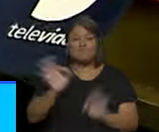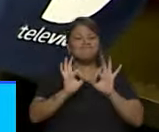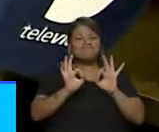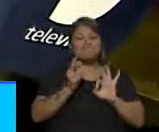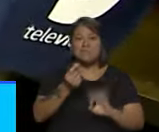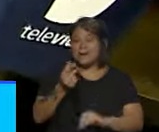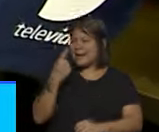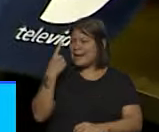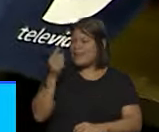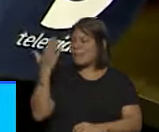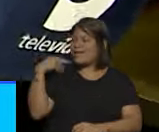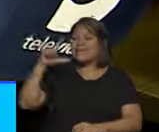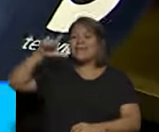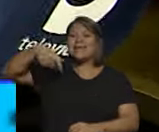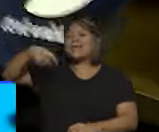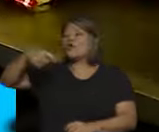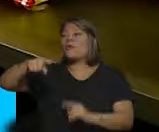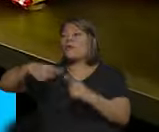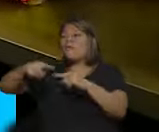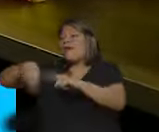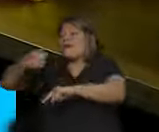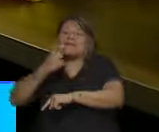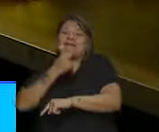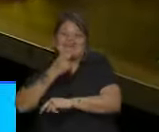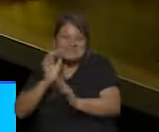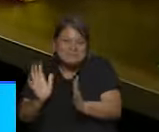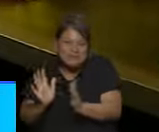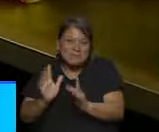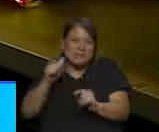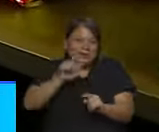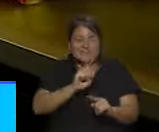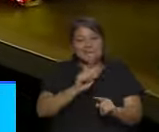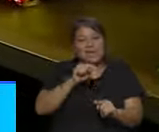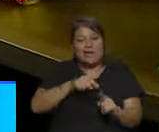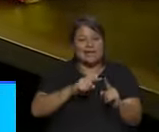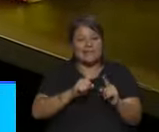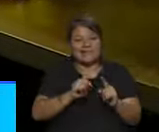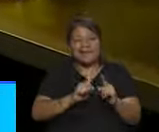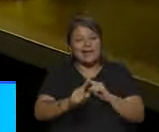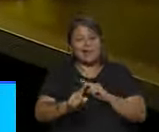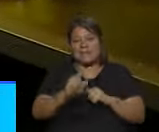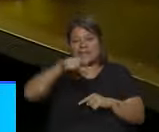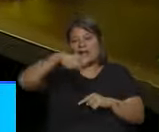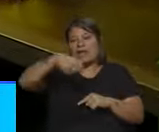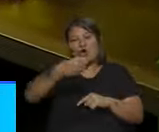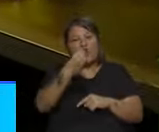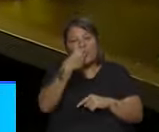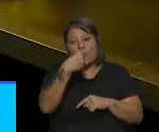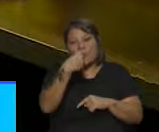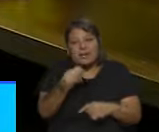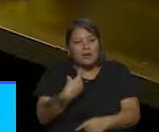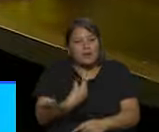antes uno imaginaba que el crédito solo se usaba para otras compras Sí pero ahora no ahora todo es con tarjeta y bueno